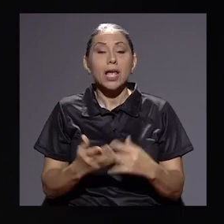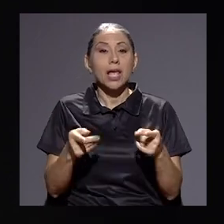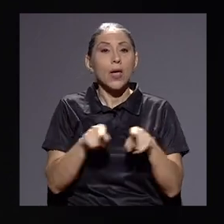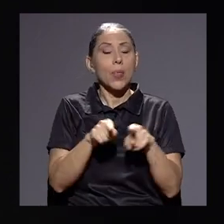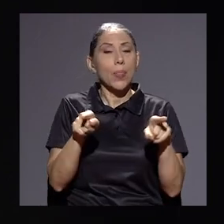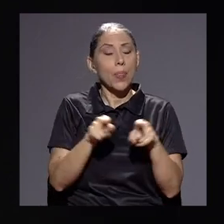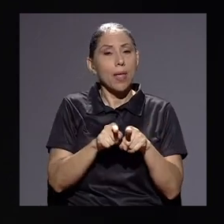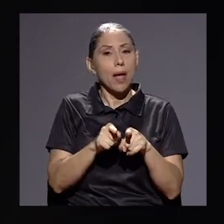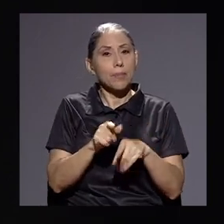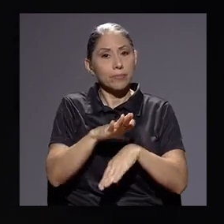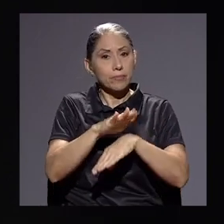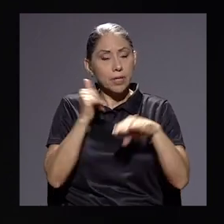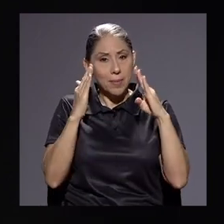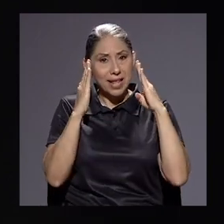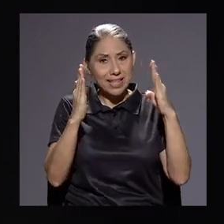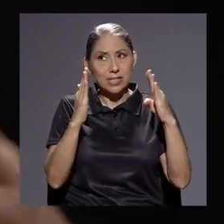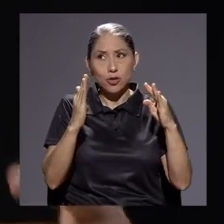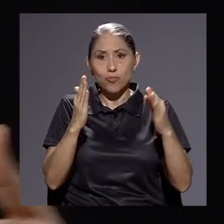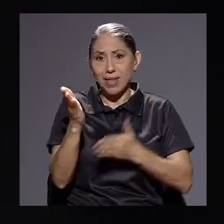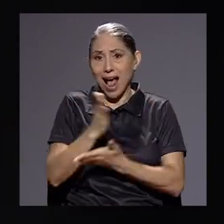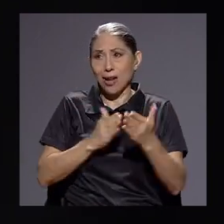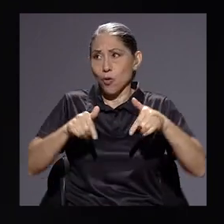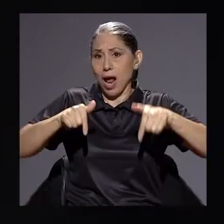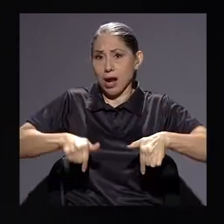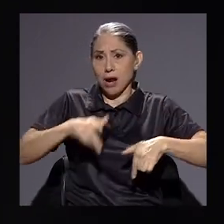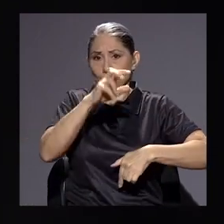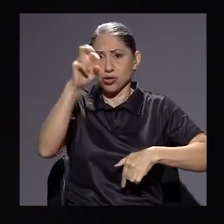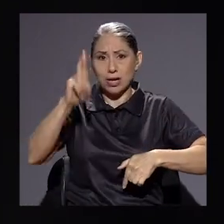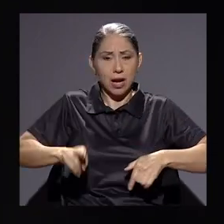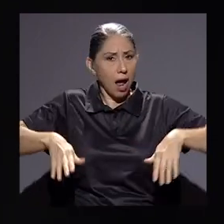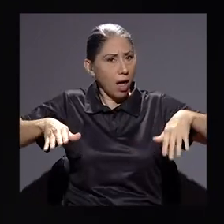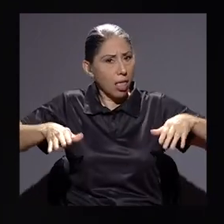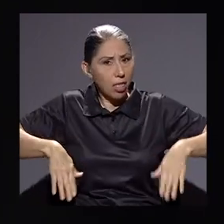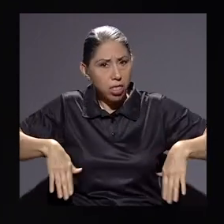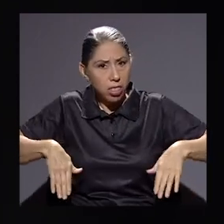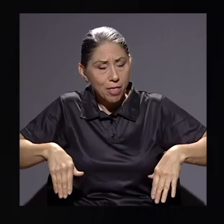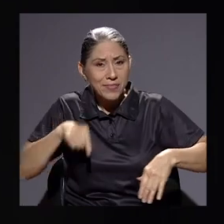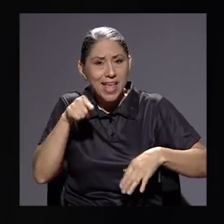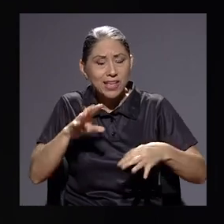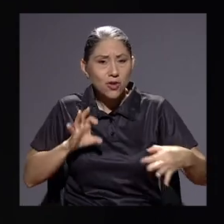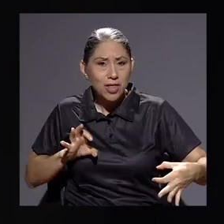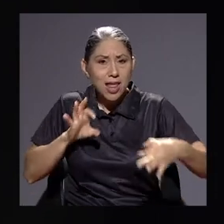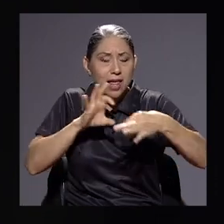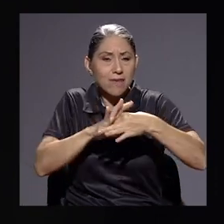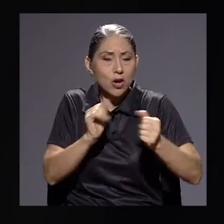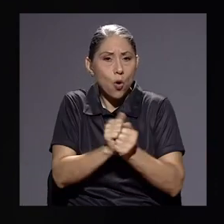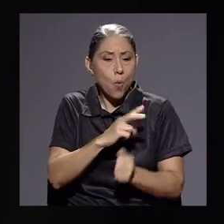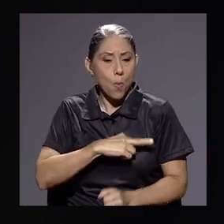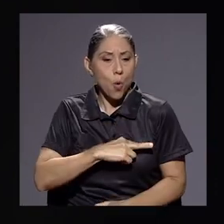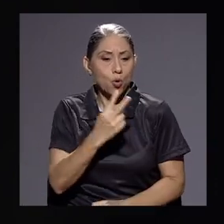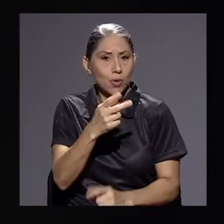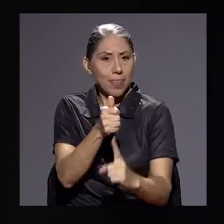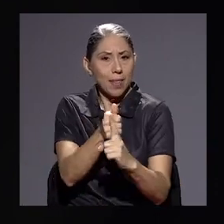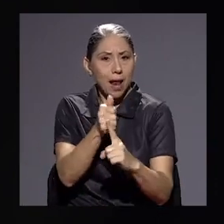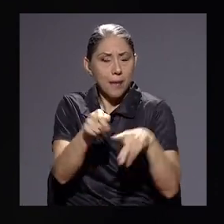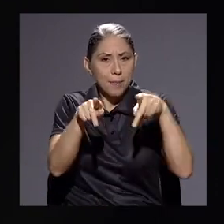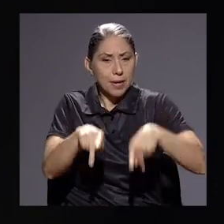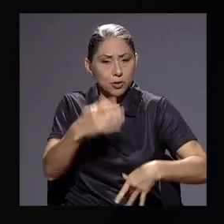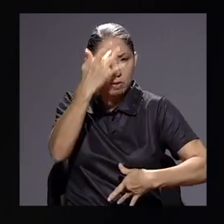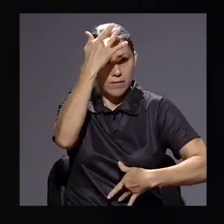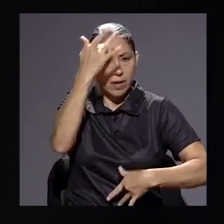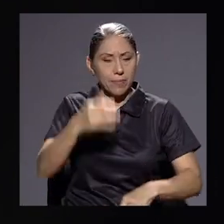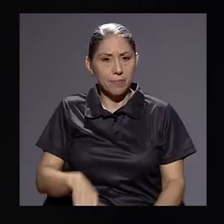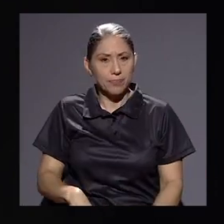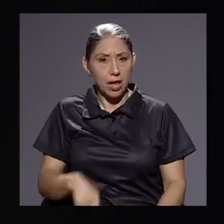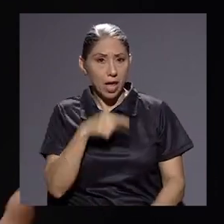que me llama mucho la atención, que es algo que acá en Costa Rica no se ha desarrollado tampoco muy bien, que tiene que ver con la voluntad inclusive de la persona enferma. que